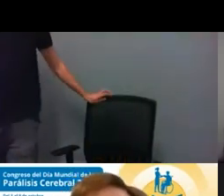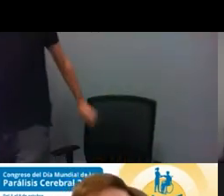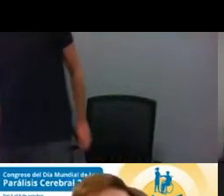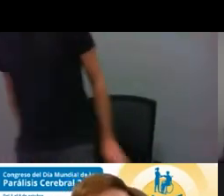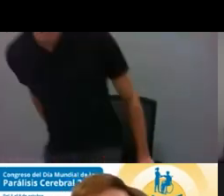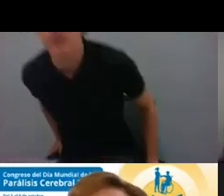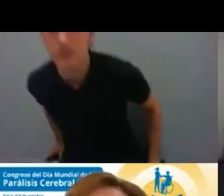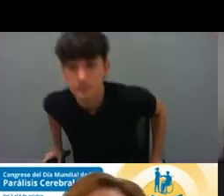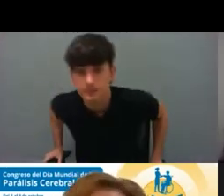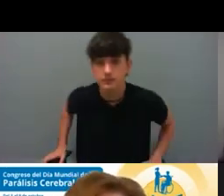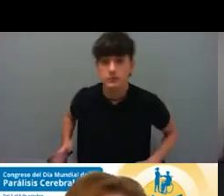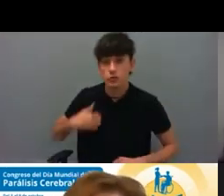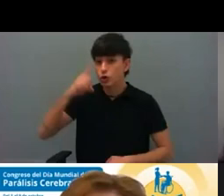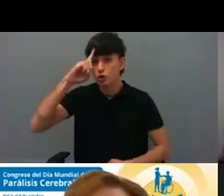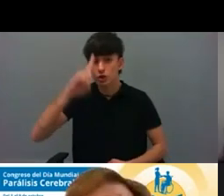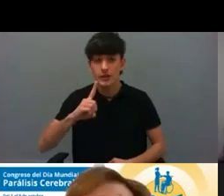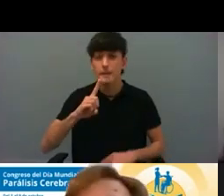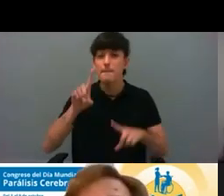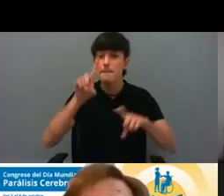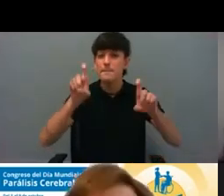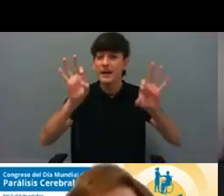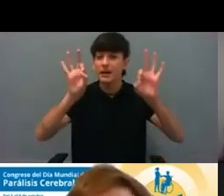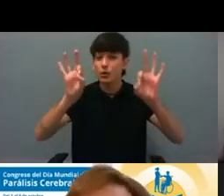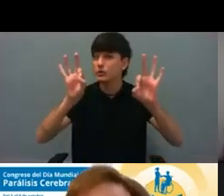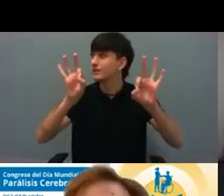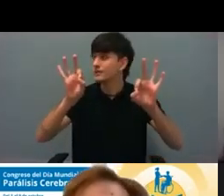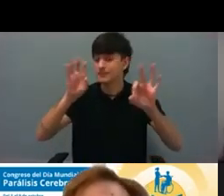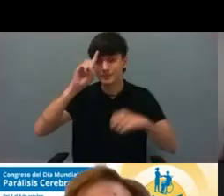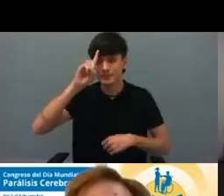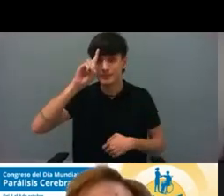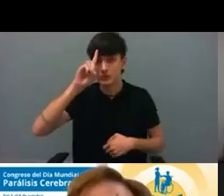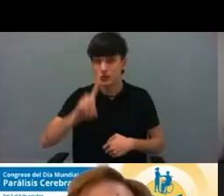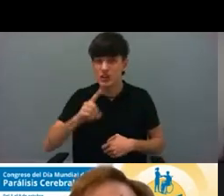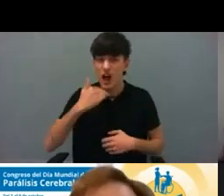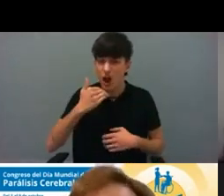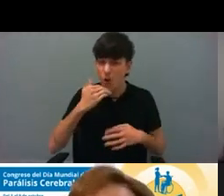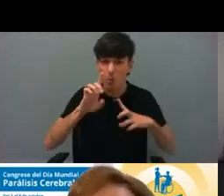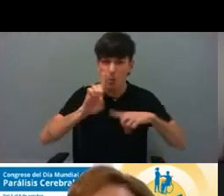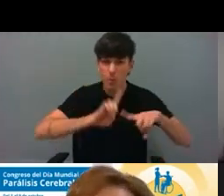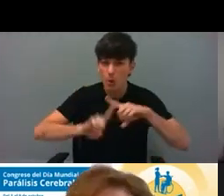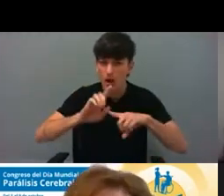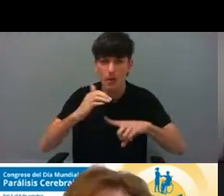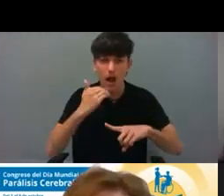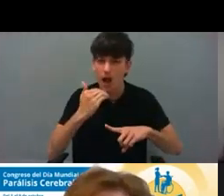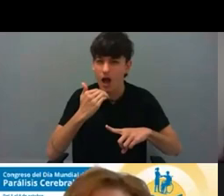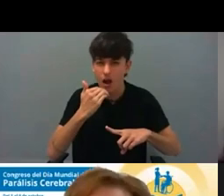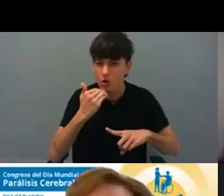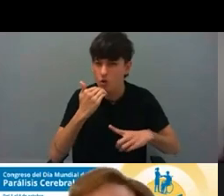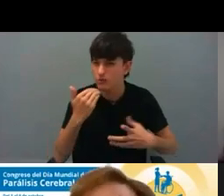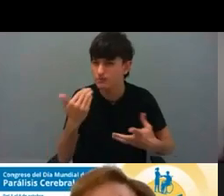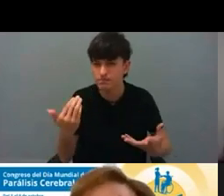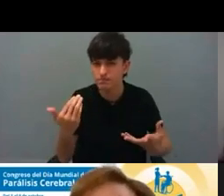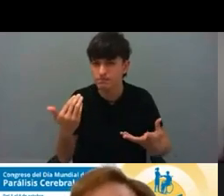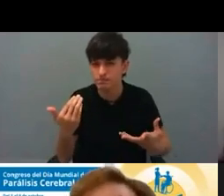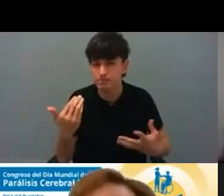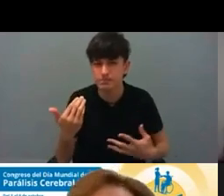Sí, yo no sé exactamente, la pregunta no ha llegado aquí, ha habido algún problema o algo y no ha podido llegar, pero